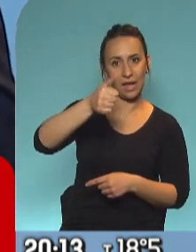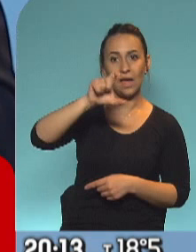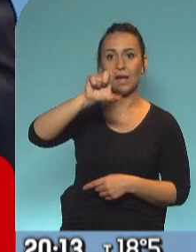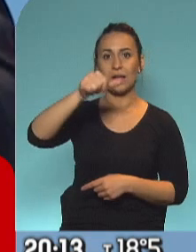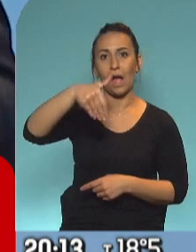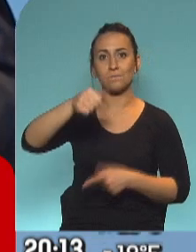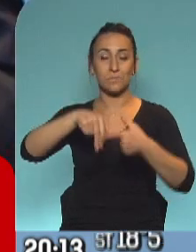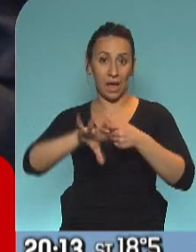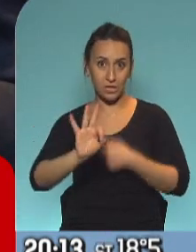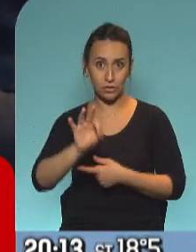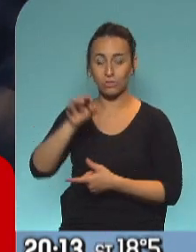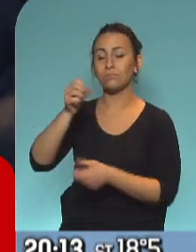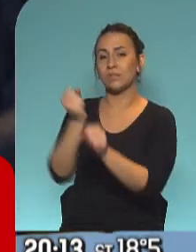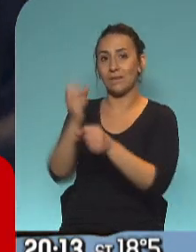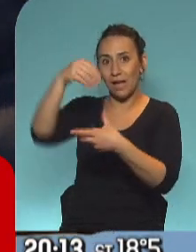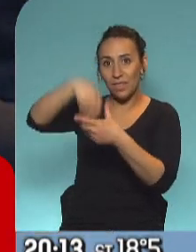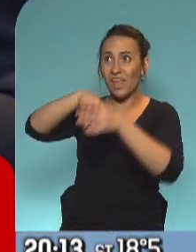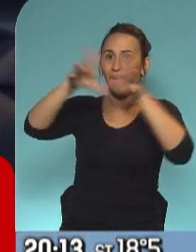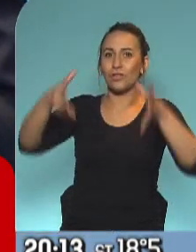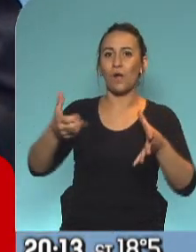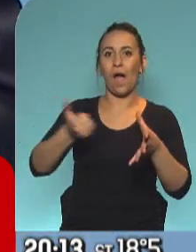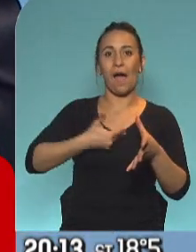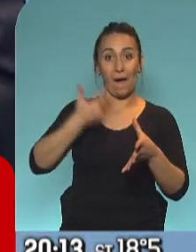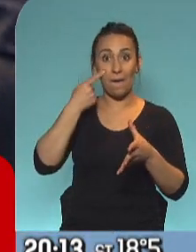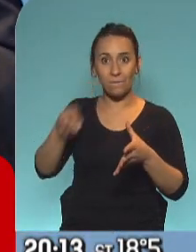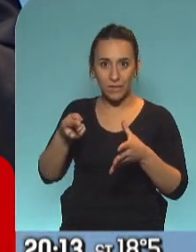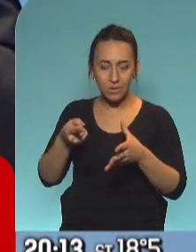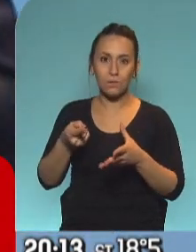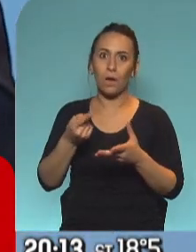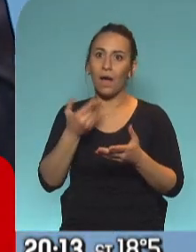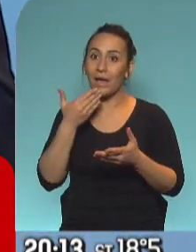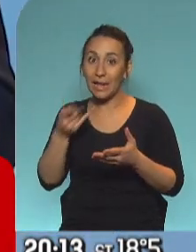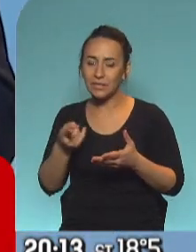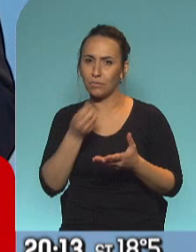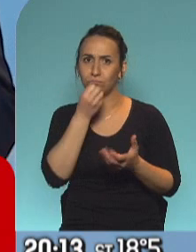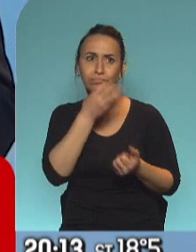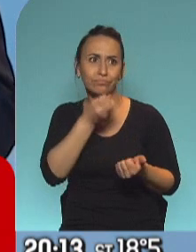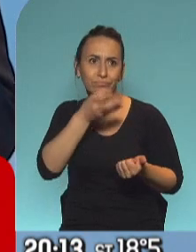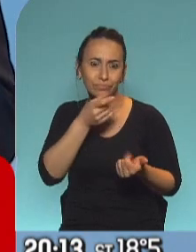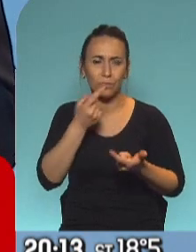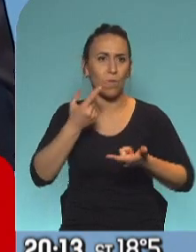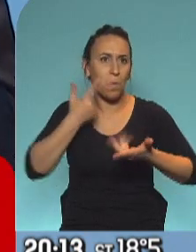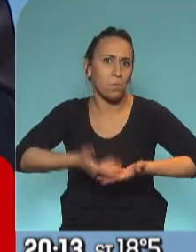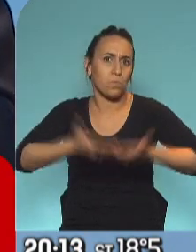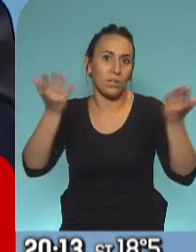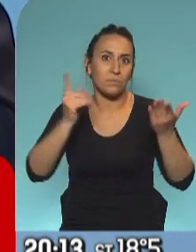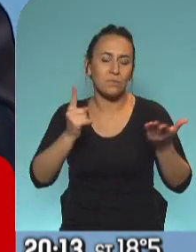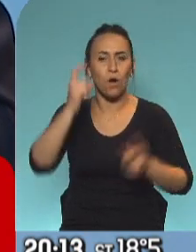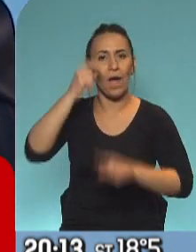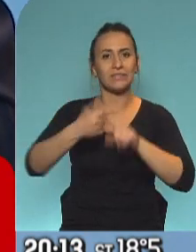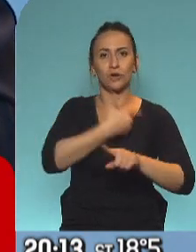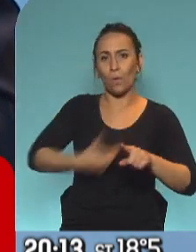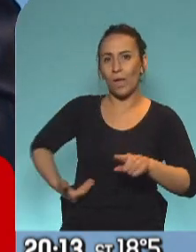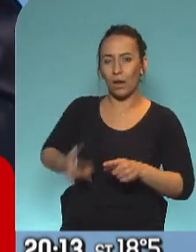que permite que sepamos todas estas cosas que sucedieron en la gestión anterior. Una nueva vergüenza de la ya vergonzosa